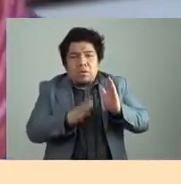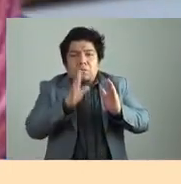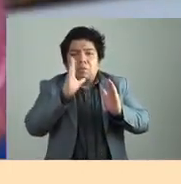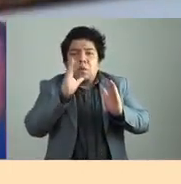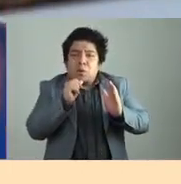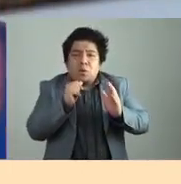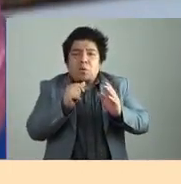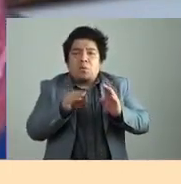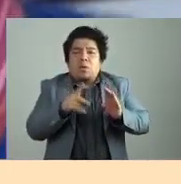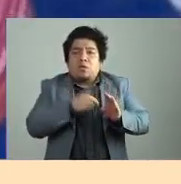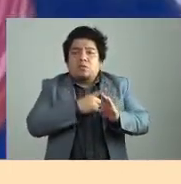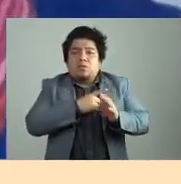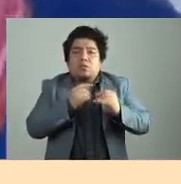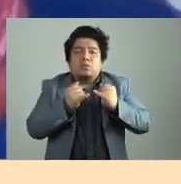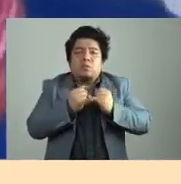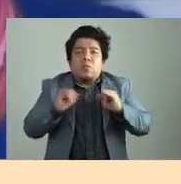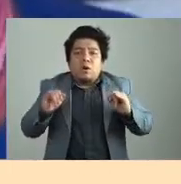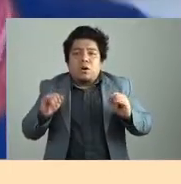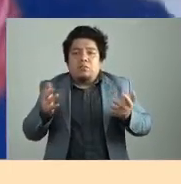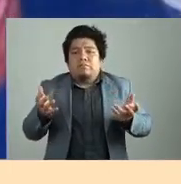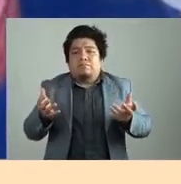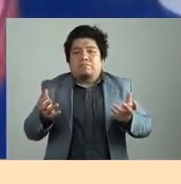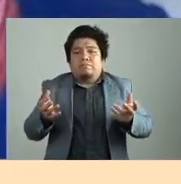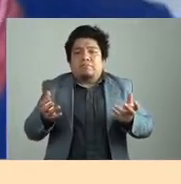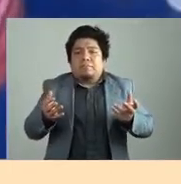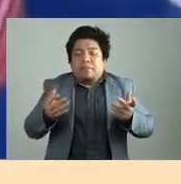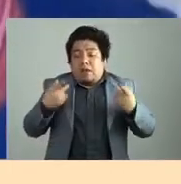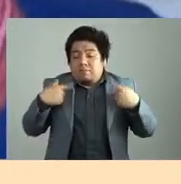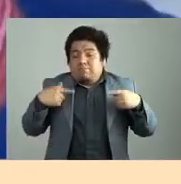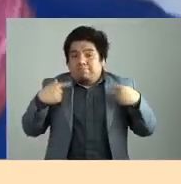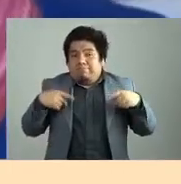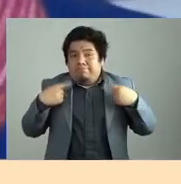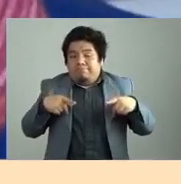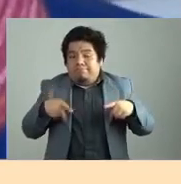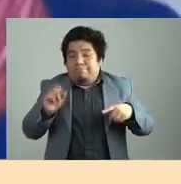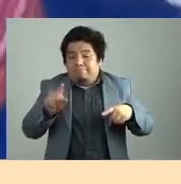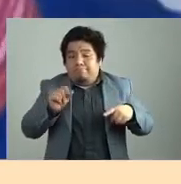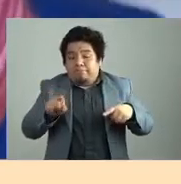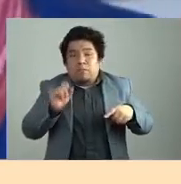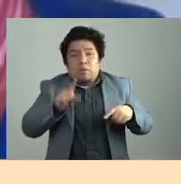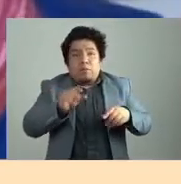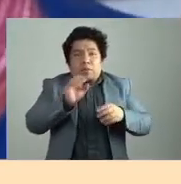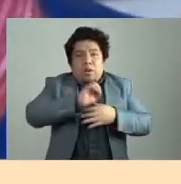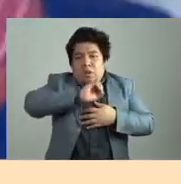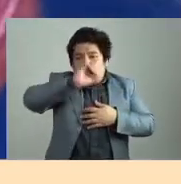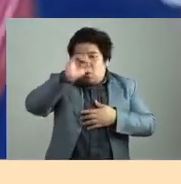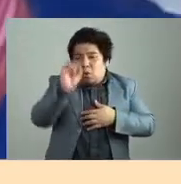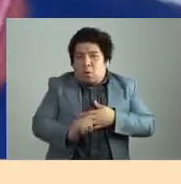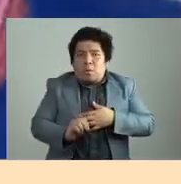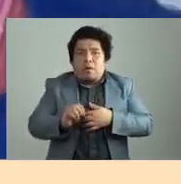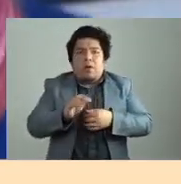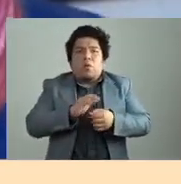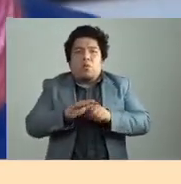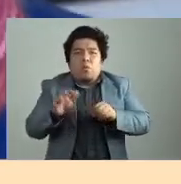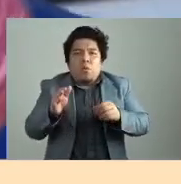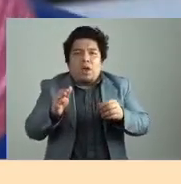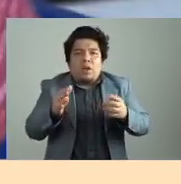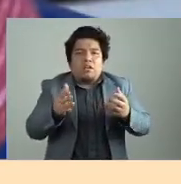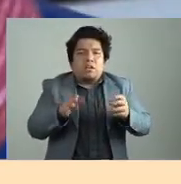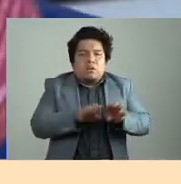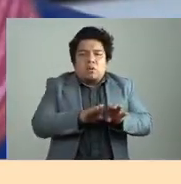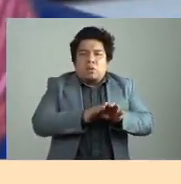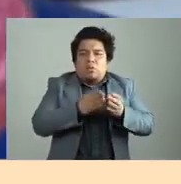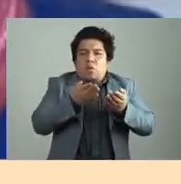autónoma la gente debe es obligada a usar la herramienta financiar